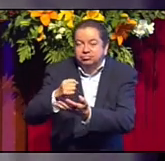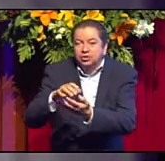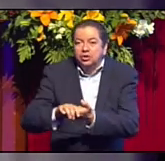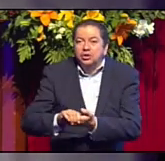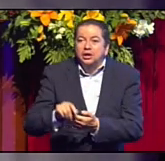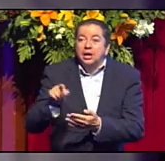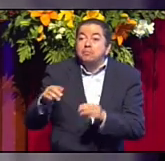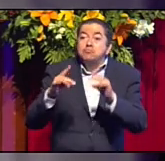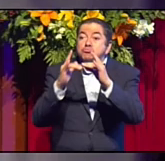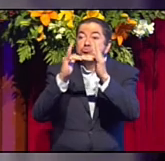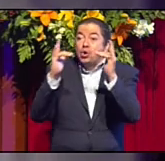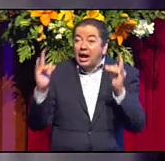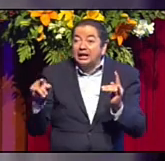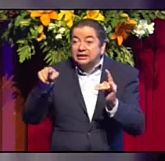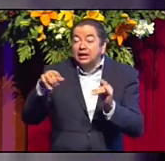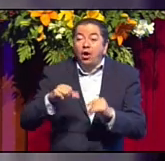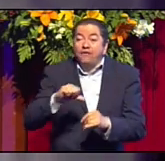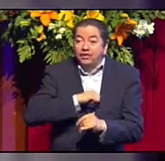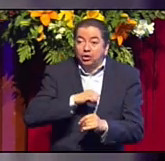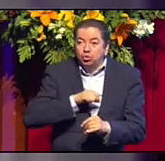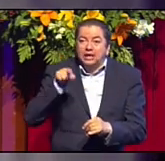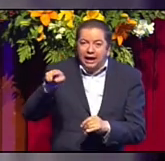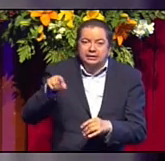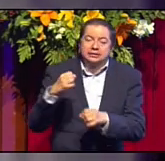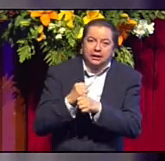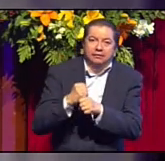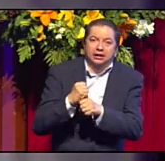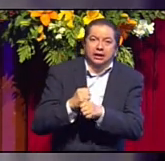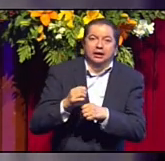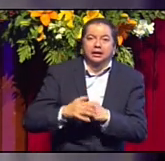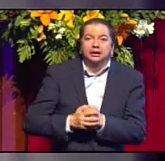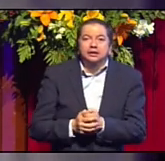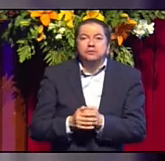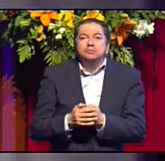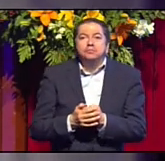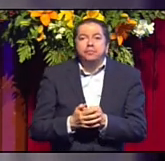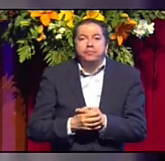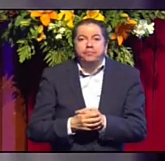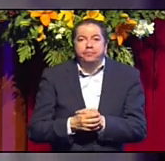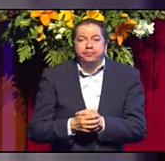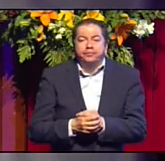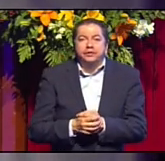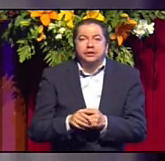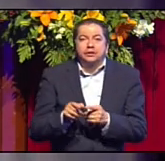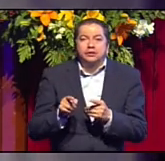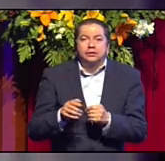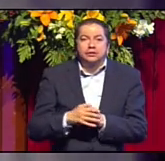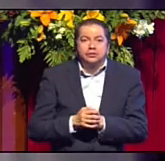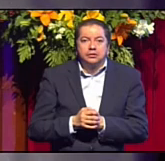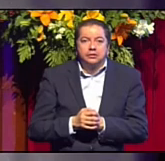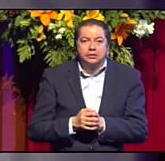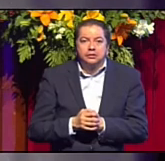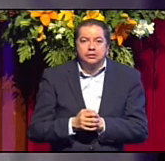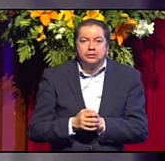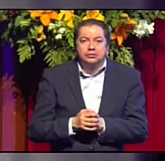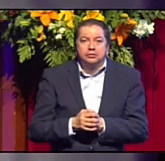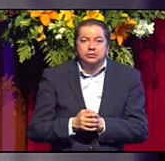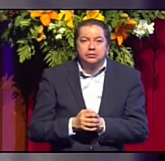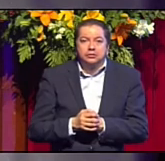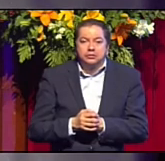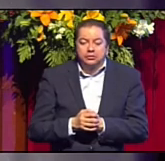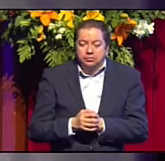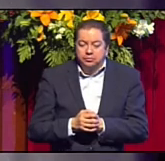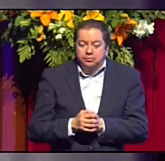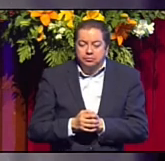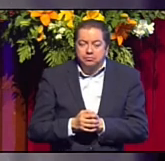puente Vicuña, donde está incluida la Alameda Las Delicias. A Vialidad le entregó esta calle y Vialidad nos dice que tiene